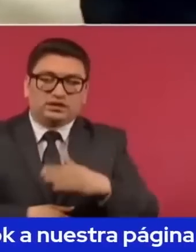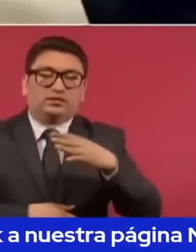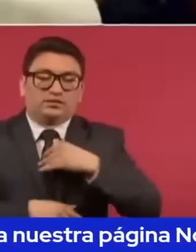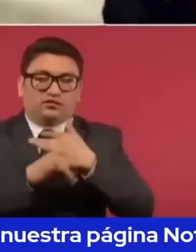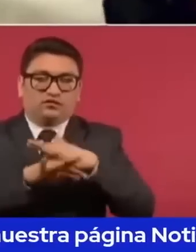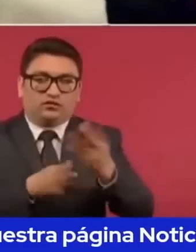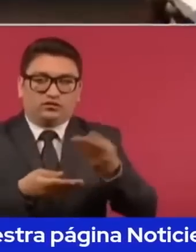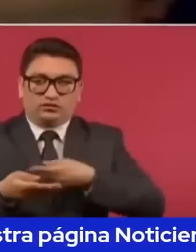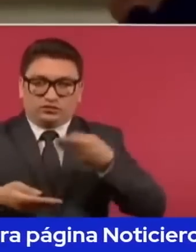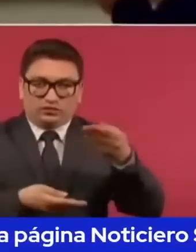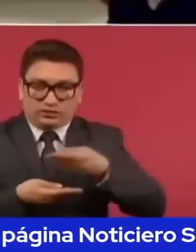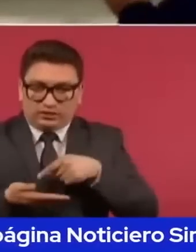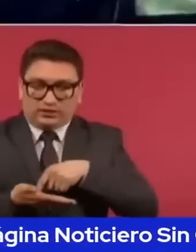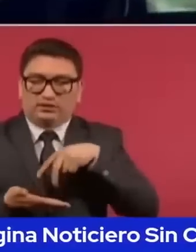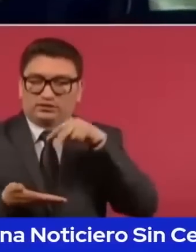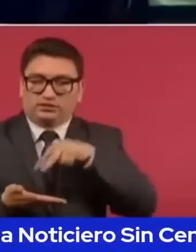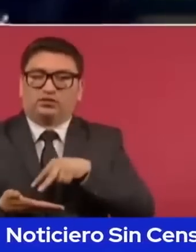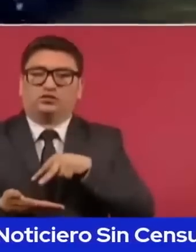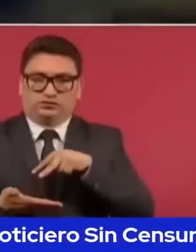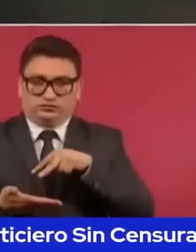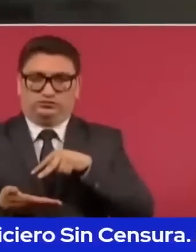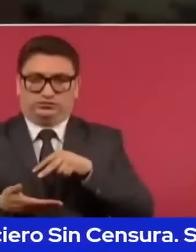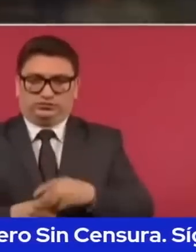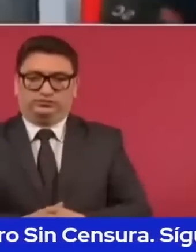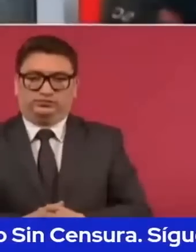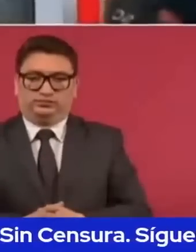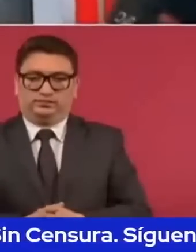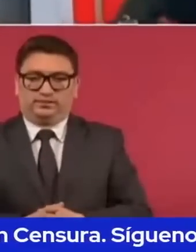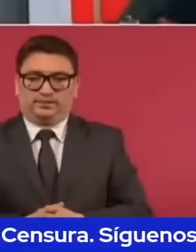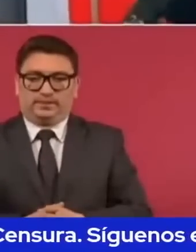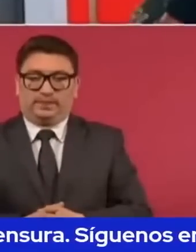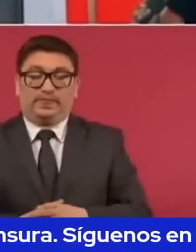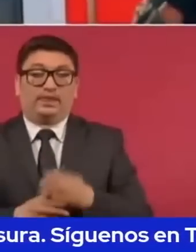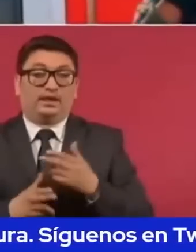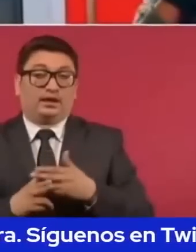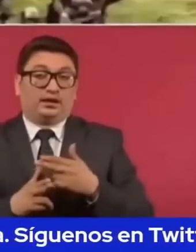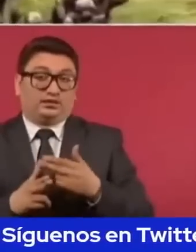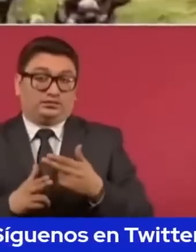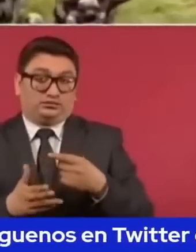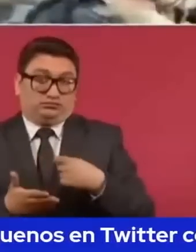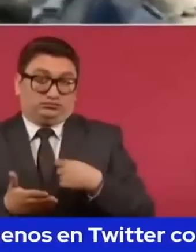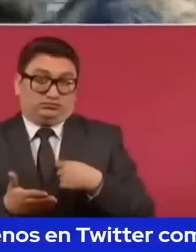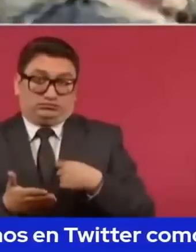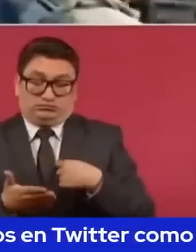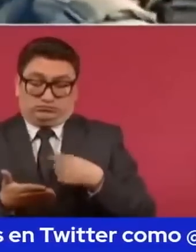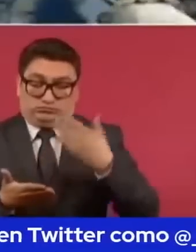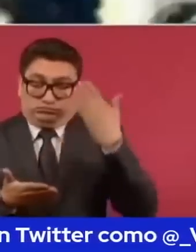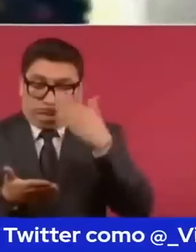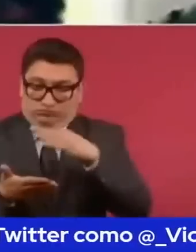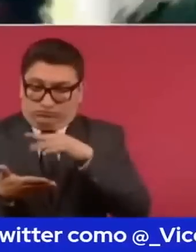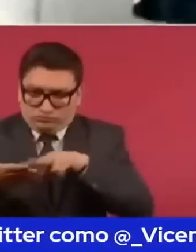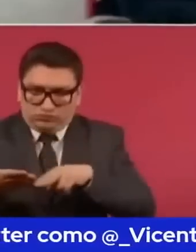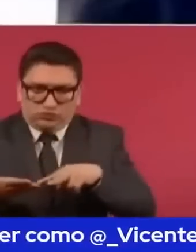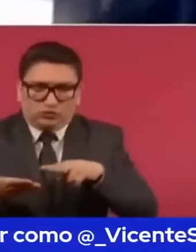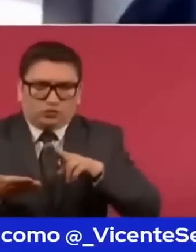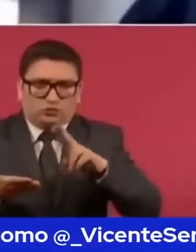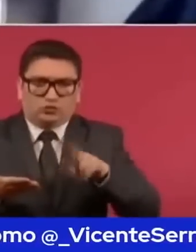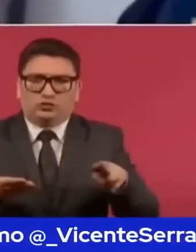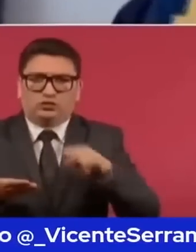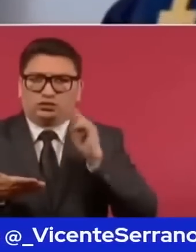recibir esos memorándums de SARC. Hasta donde sepa yo, nunca había un